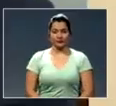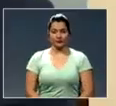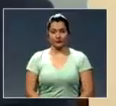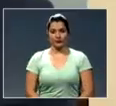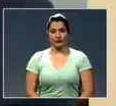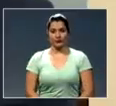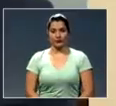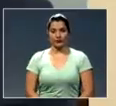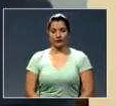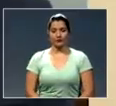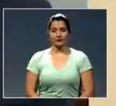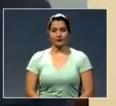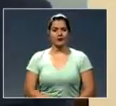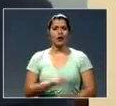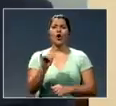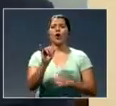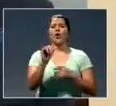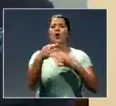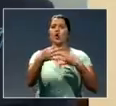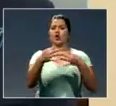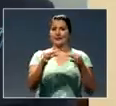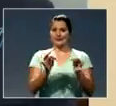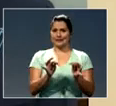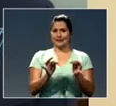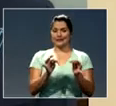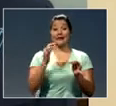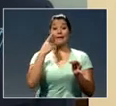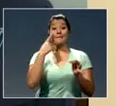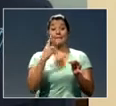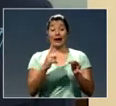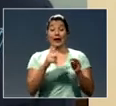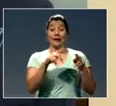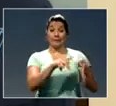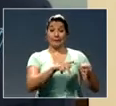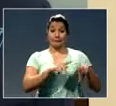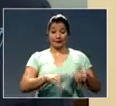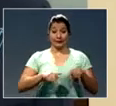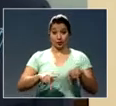Y son talleres dirigidos a la población,